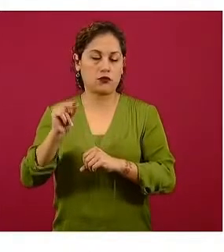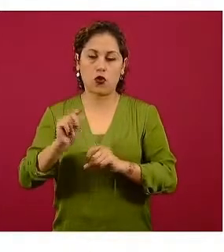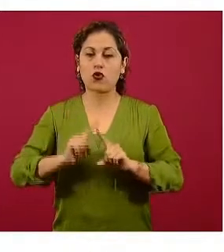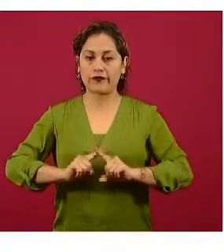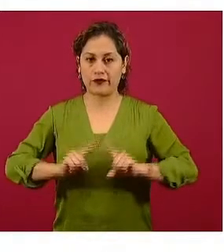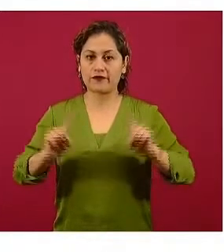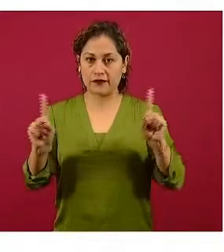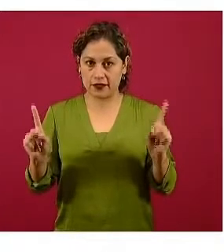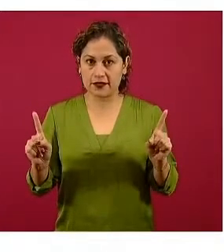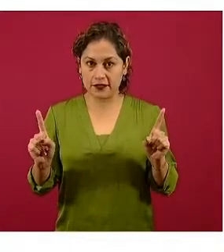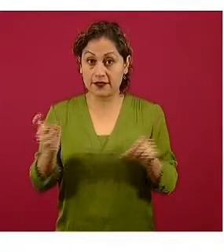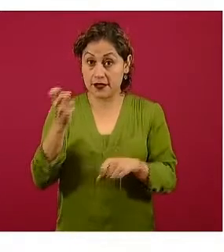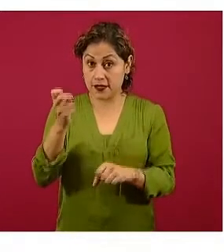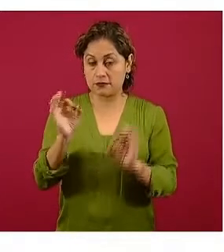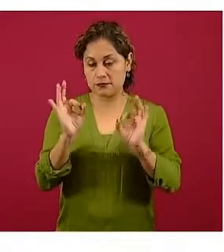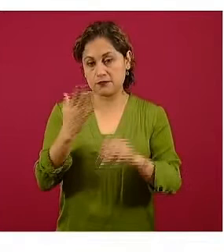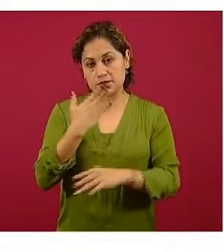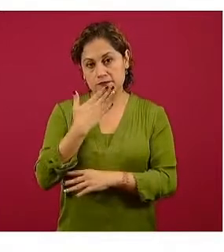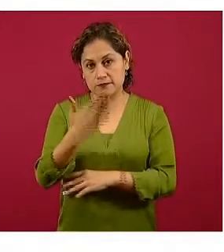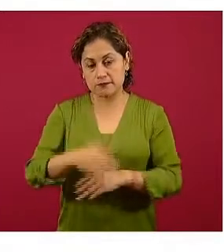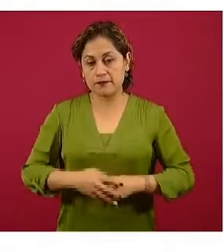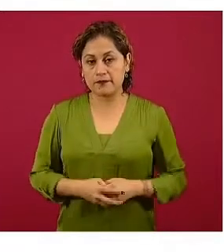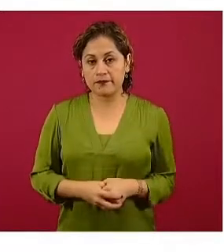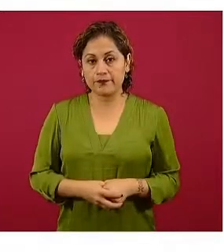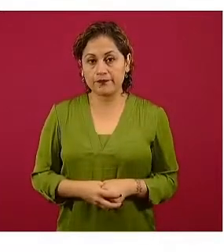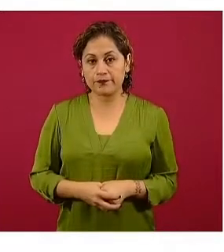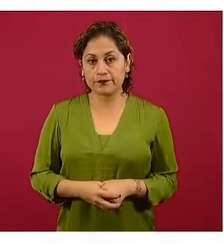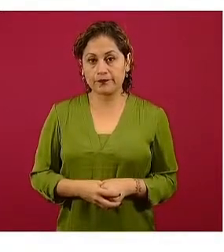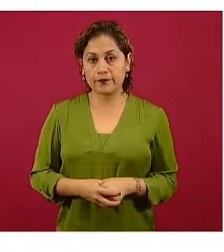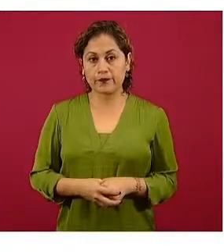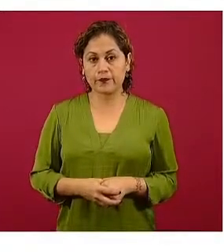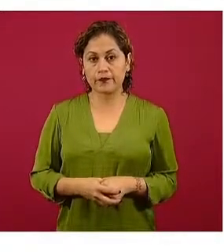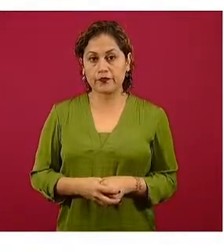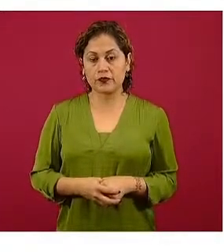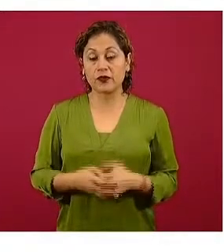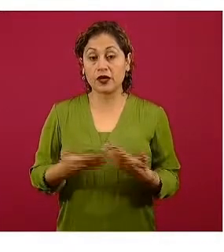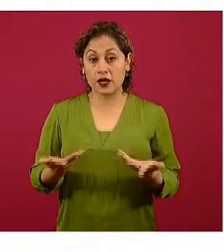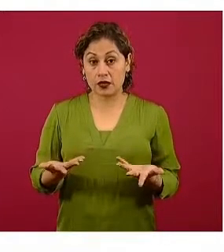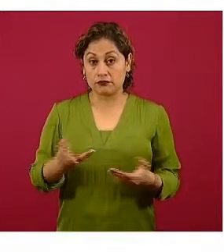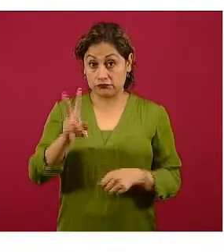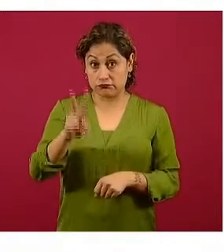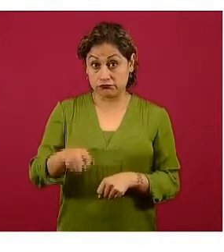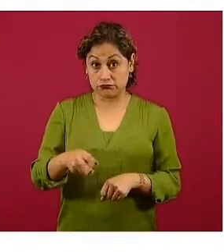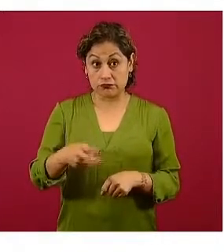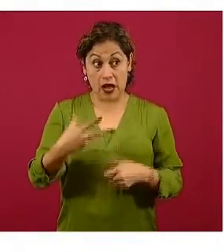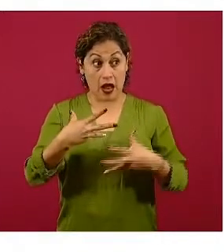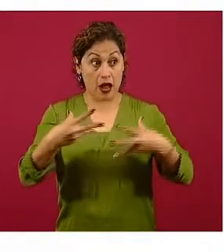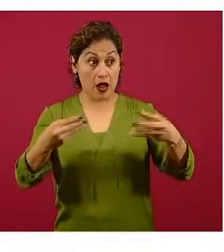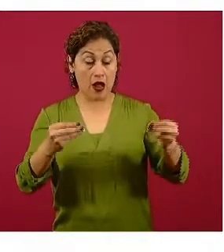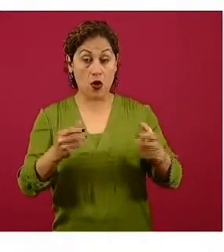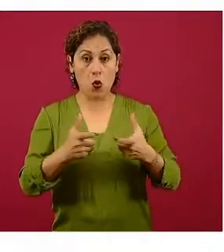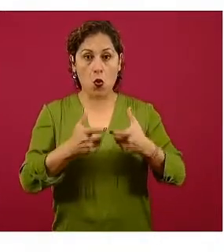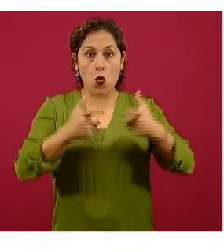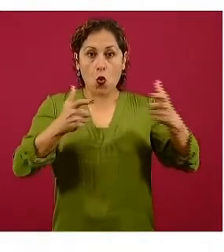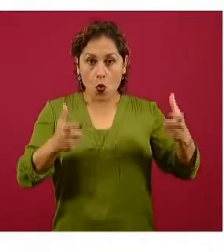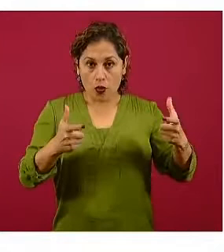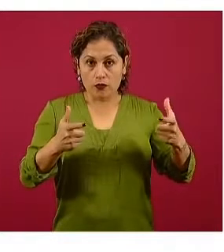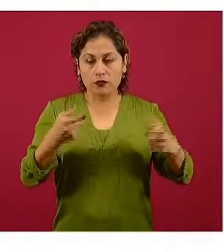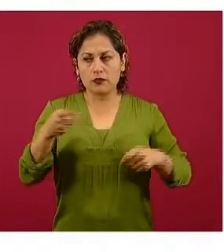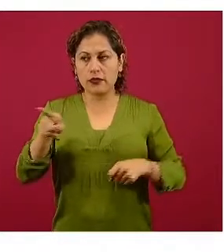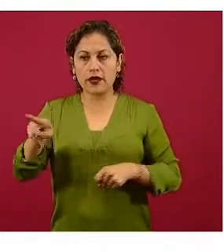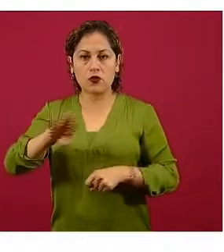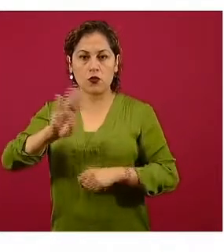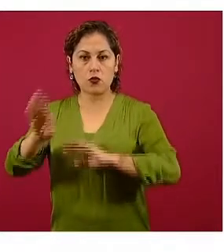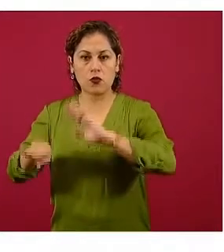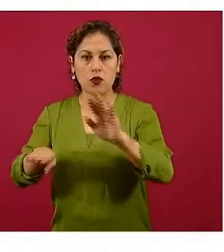de los casos, en donde hemos tenido aceleraciones e incrementos bastante importantes. Sin embargo, lógicamente,